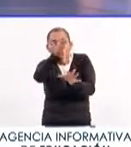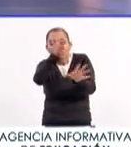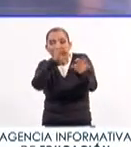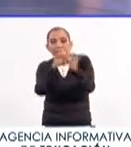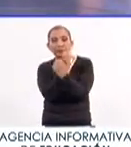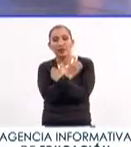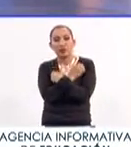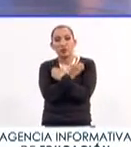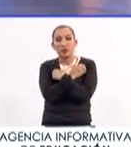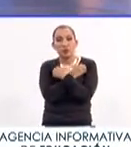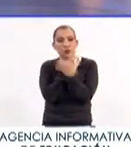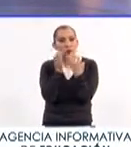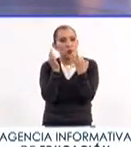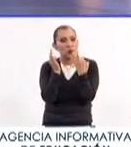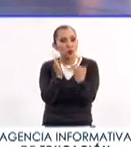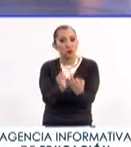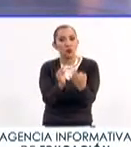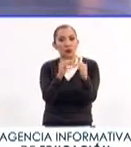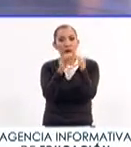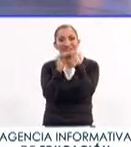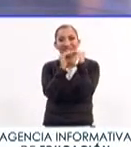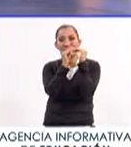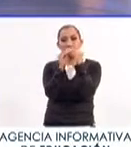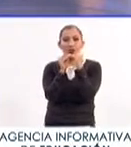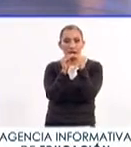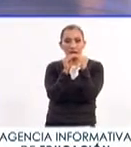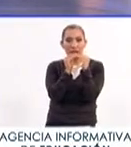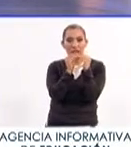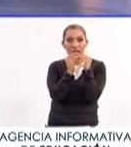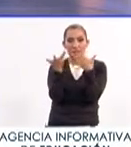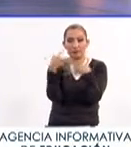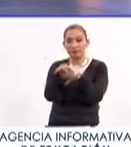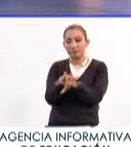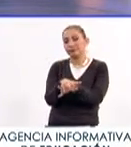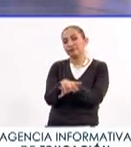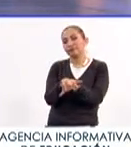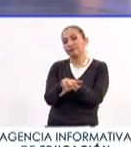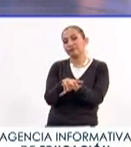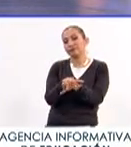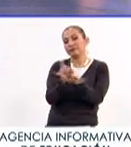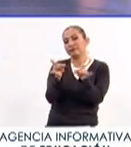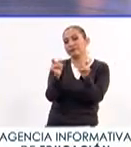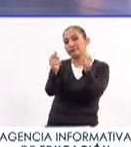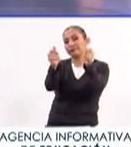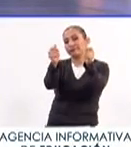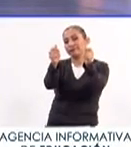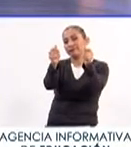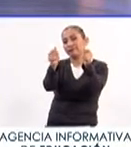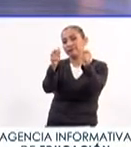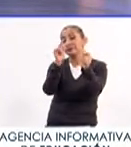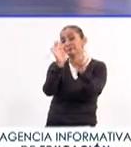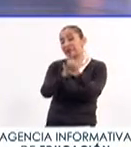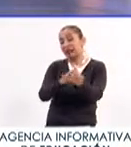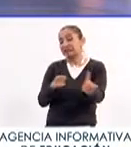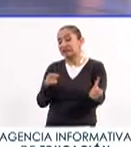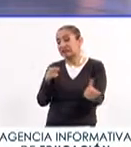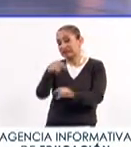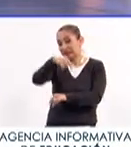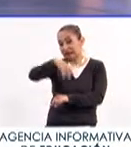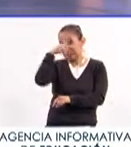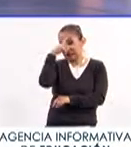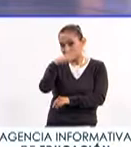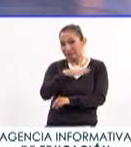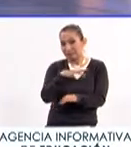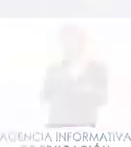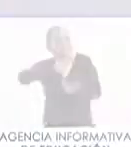una educación equitativa, incluyente y de calidad. Y en específico aquí en México,